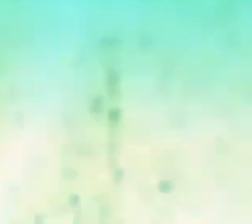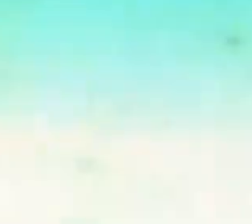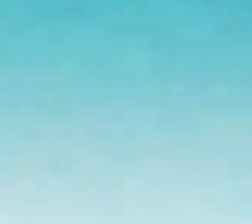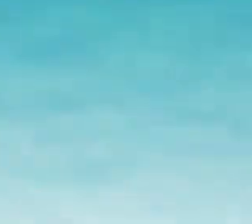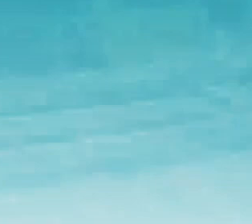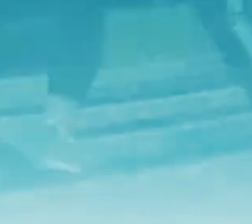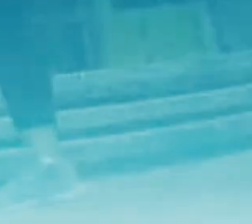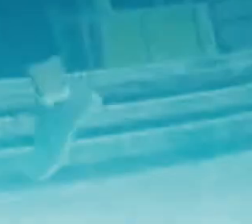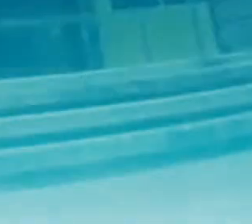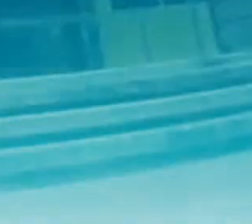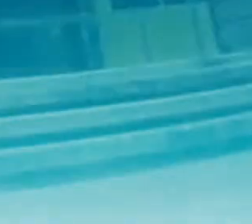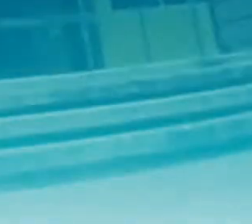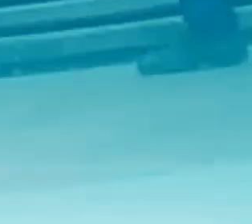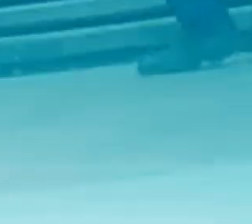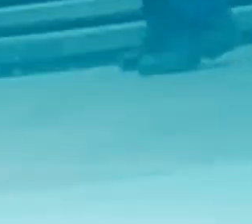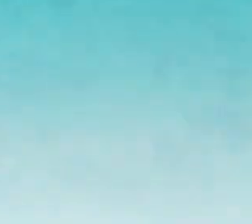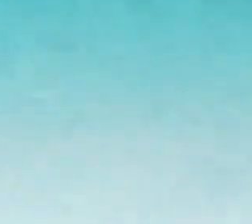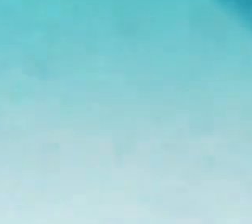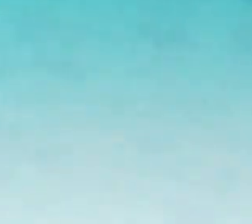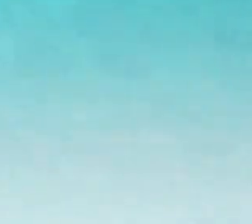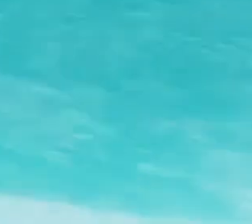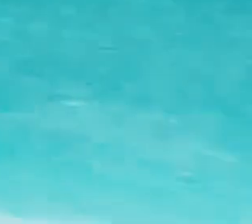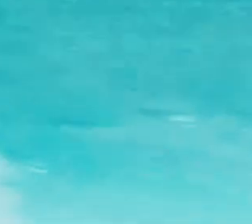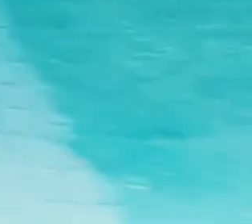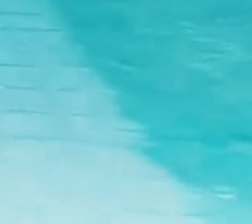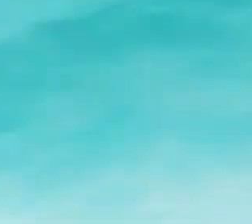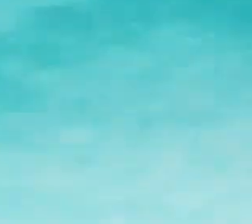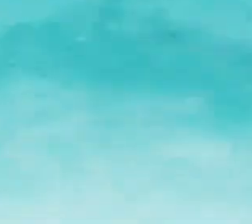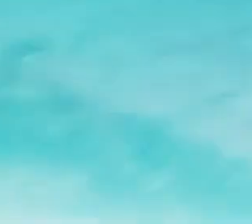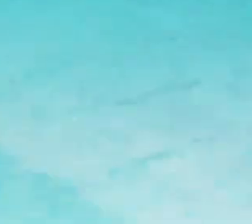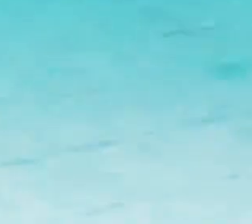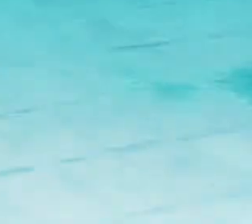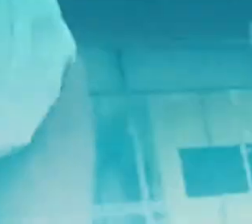mundo diferente. Guapo,